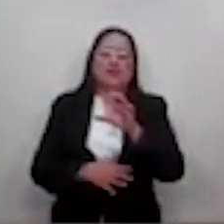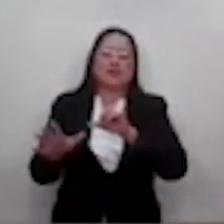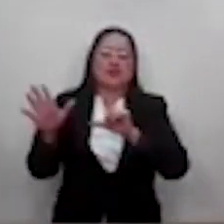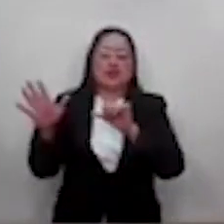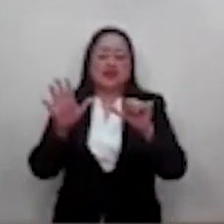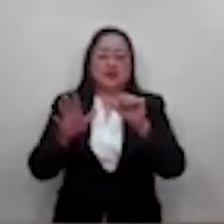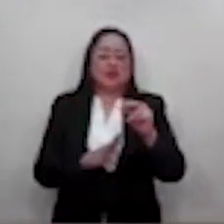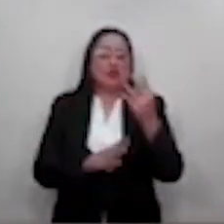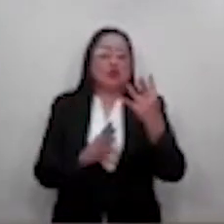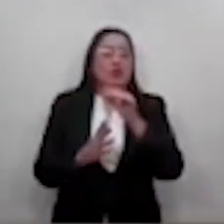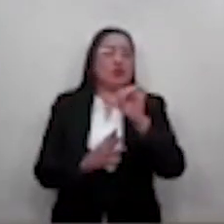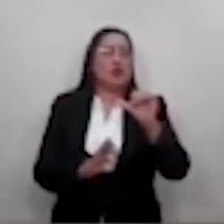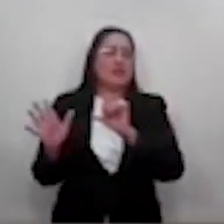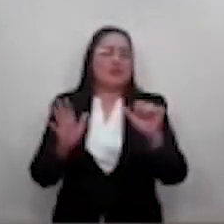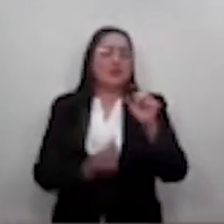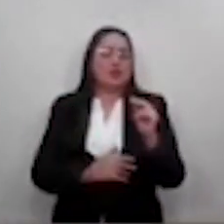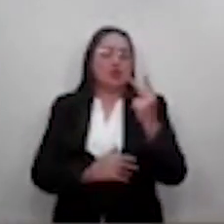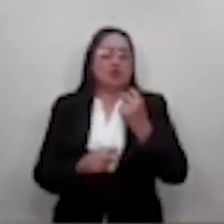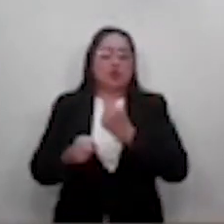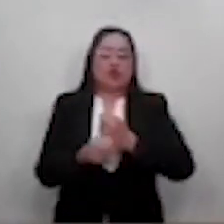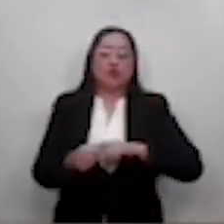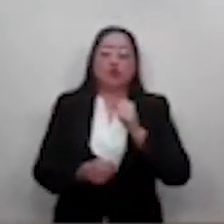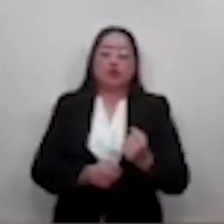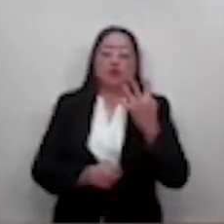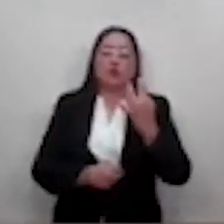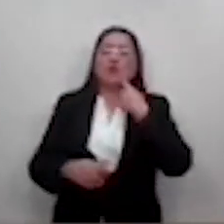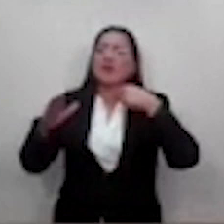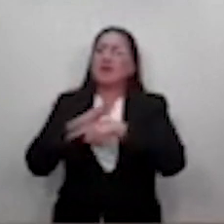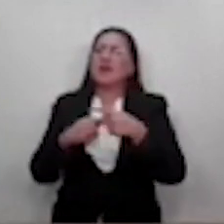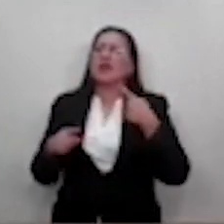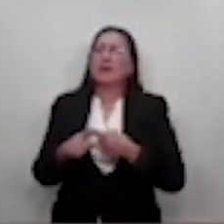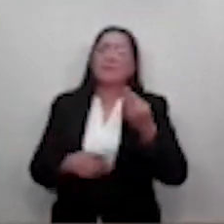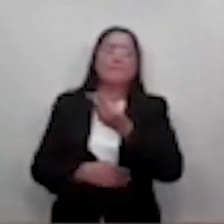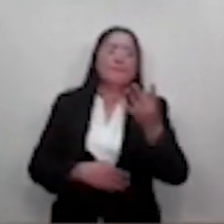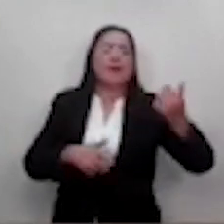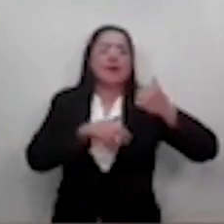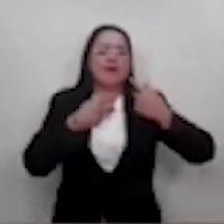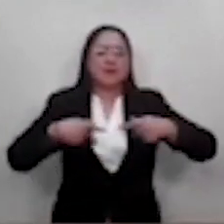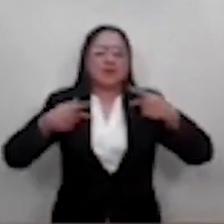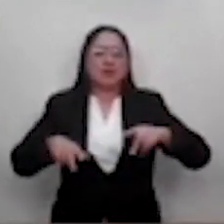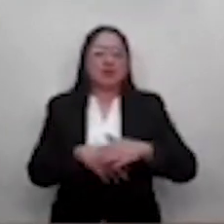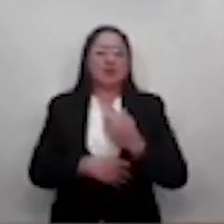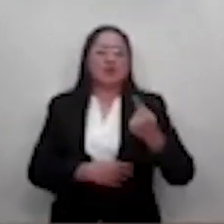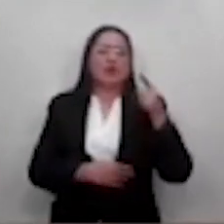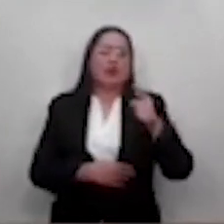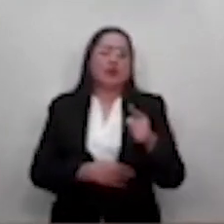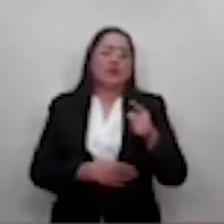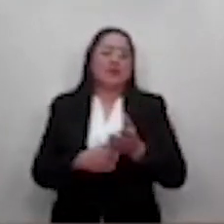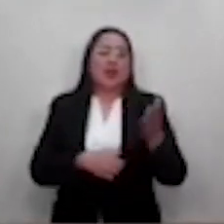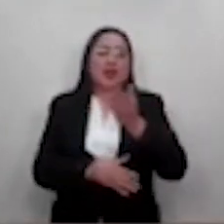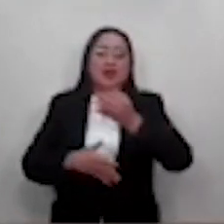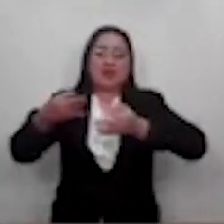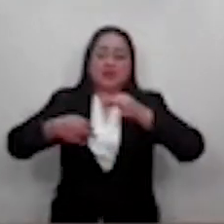684 al 688 del año en curso Interpuesto por diversas personas Mediante los cuales controvierten resoluciones